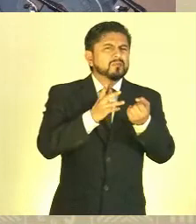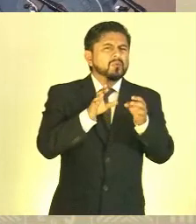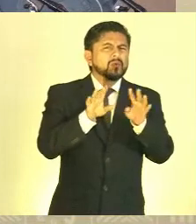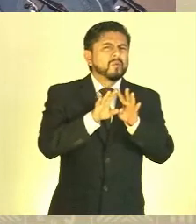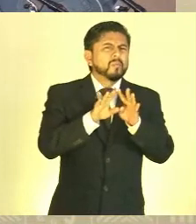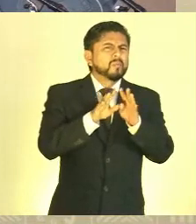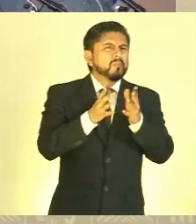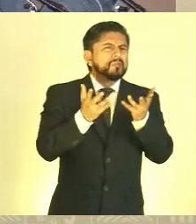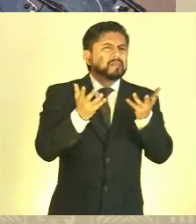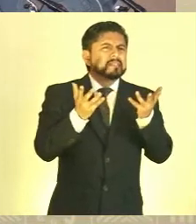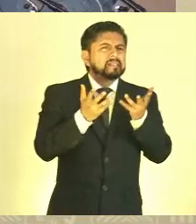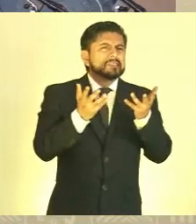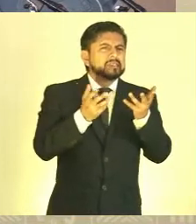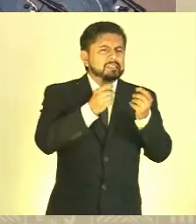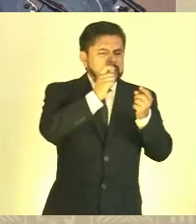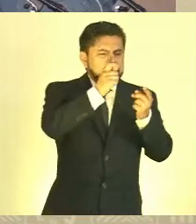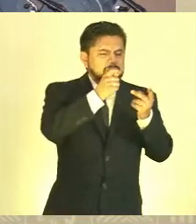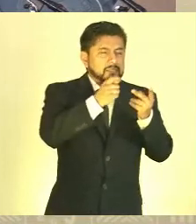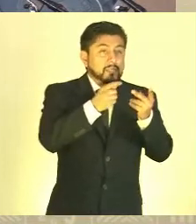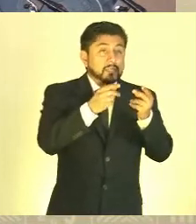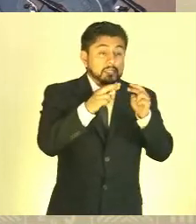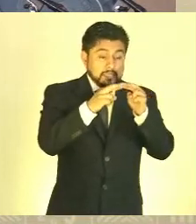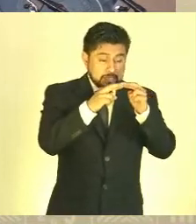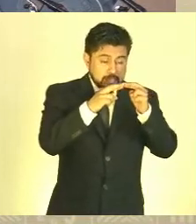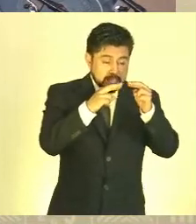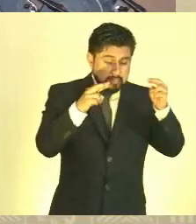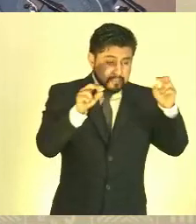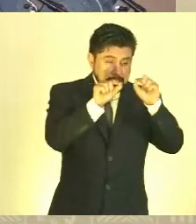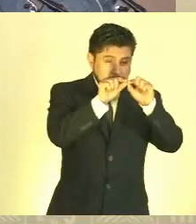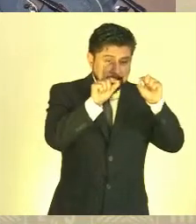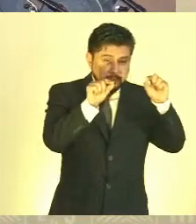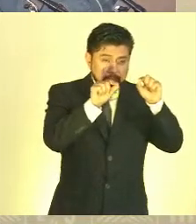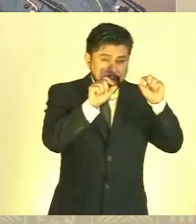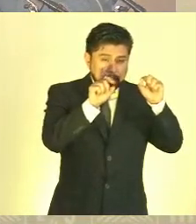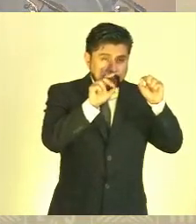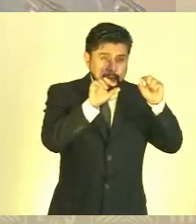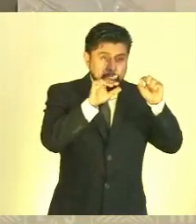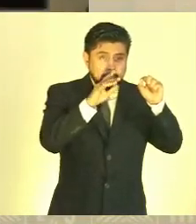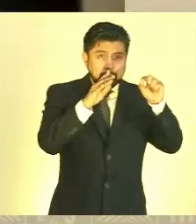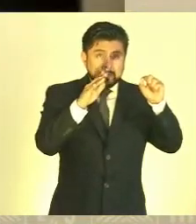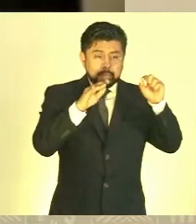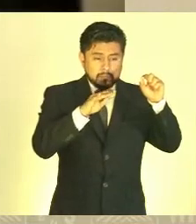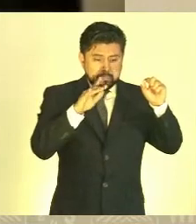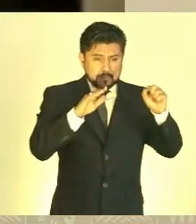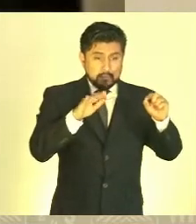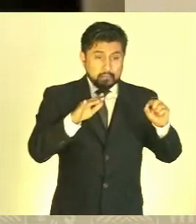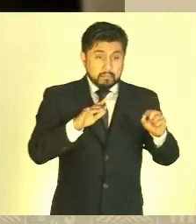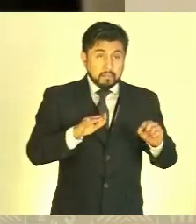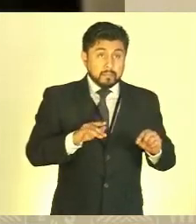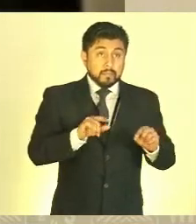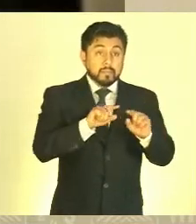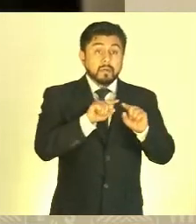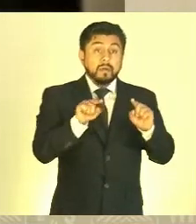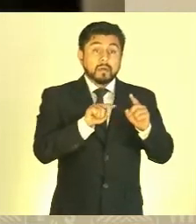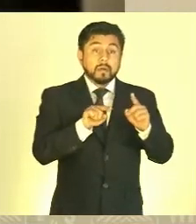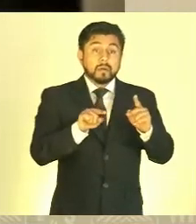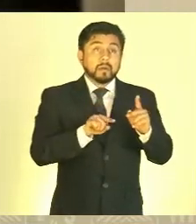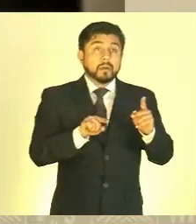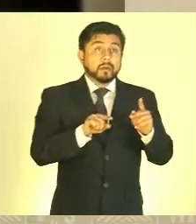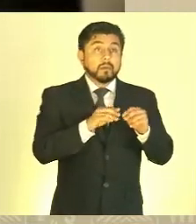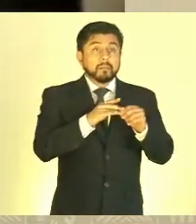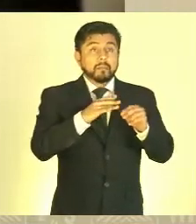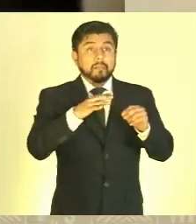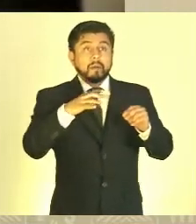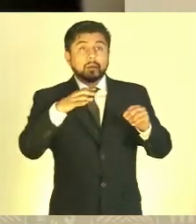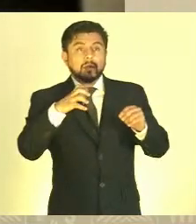cuerdas monodimensionales que vibran y según la manera en que vibran, forman las partículas